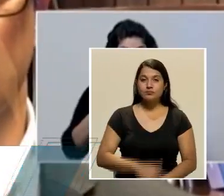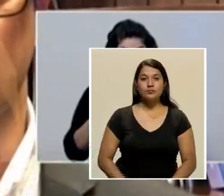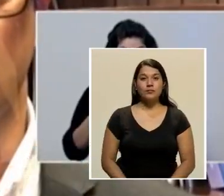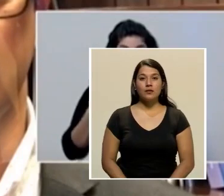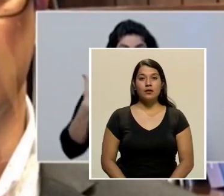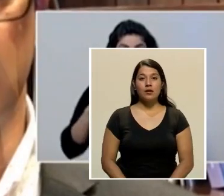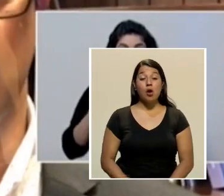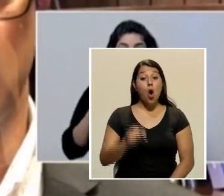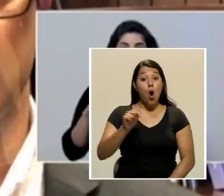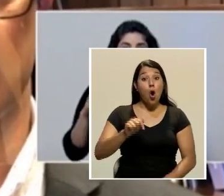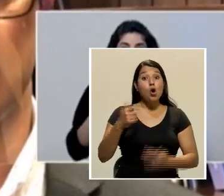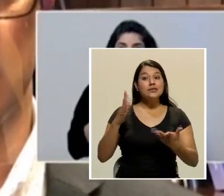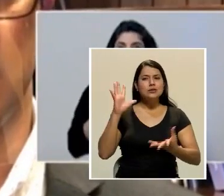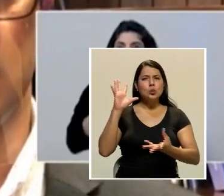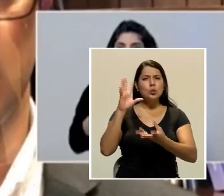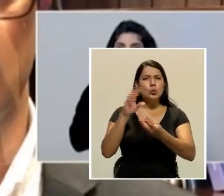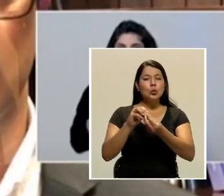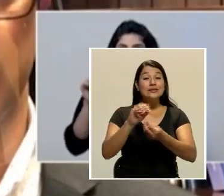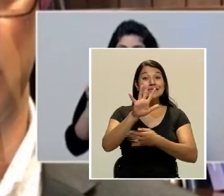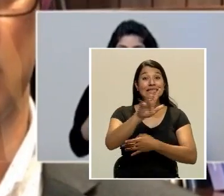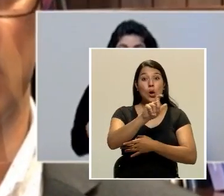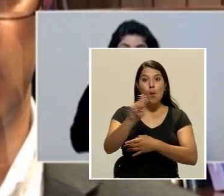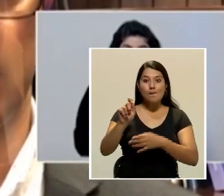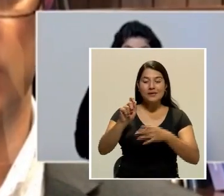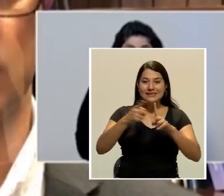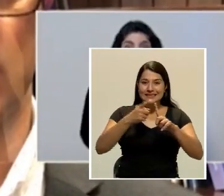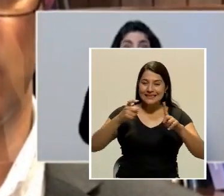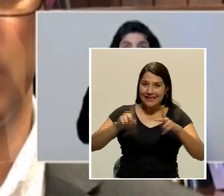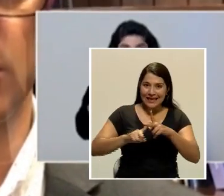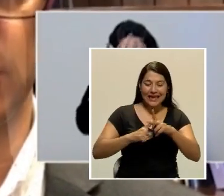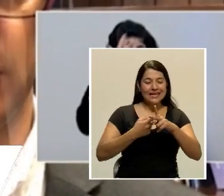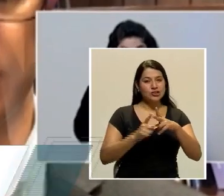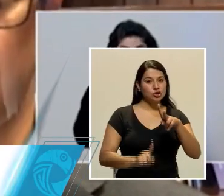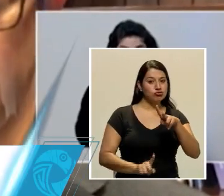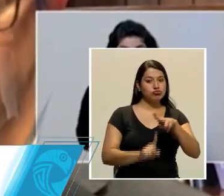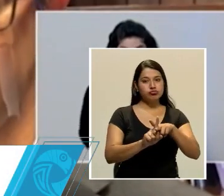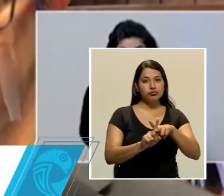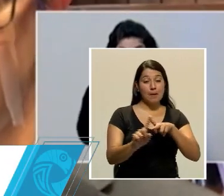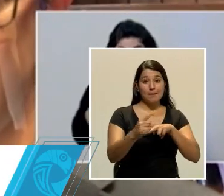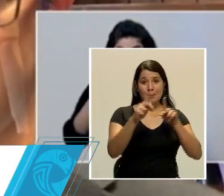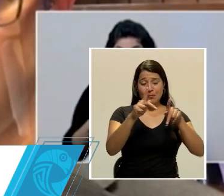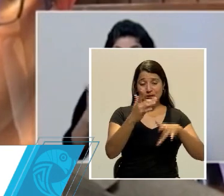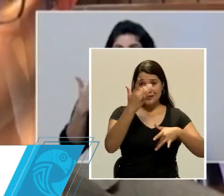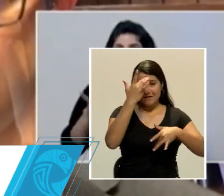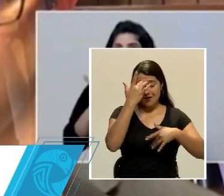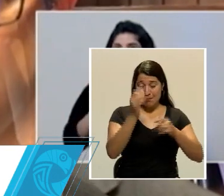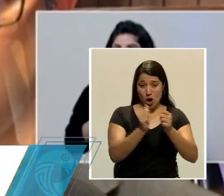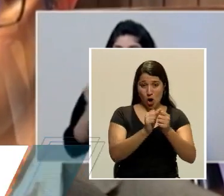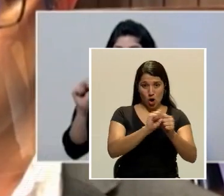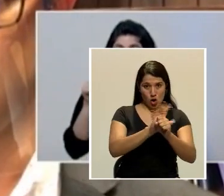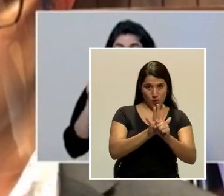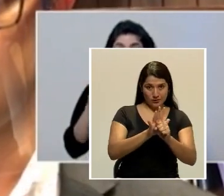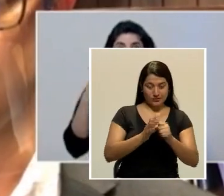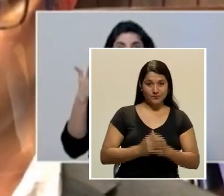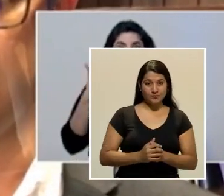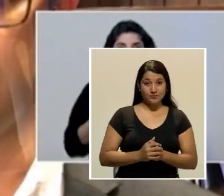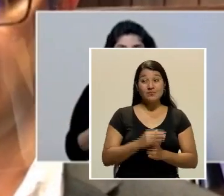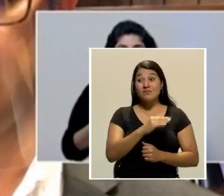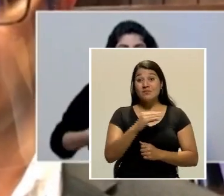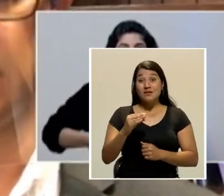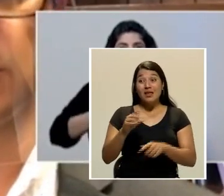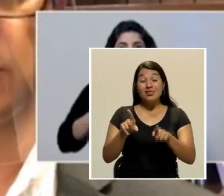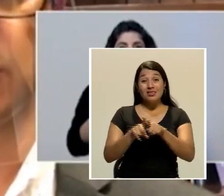de 49 años. 5 meses después, el país ya suma más de 21.000 casos positivos y la lamentable suma